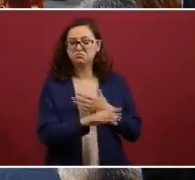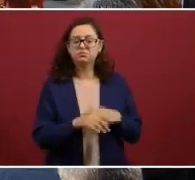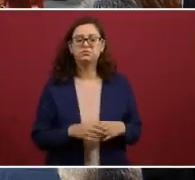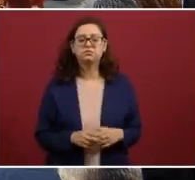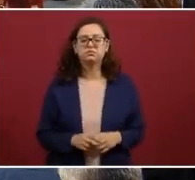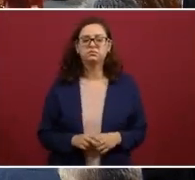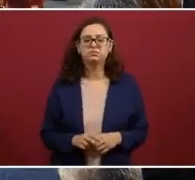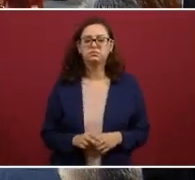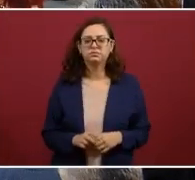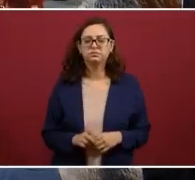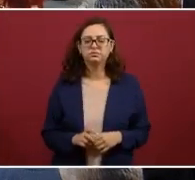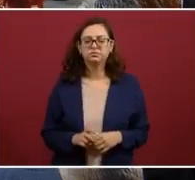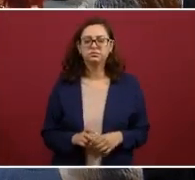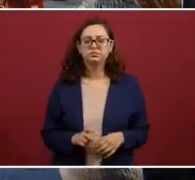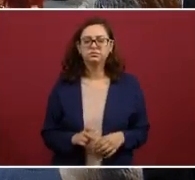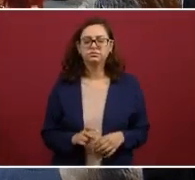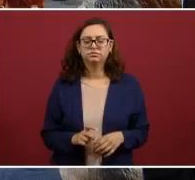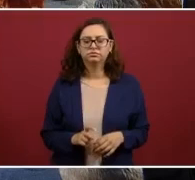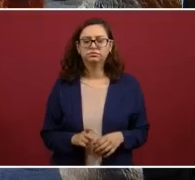Y